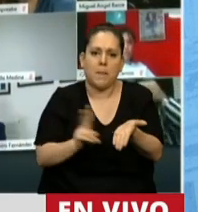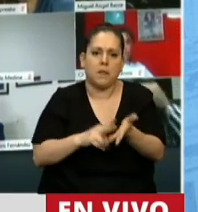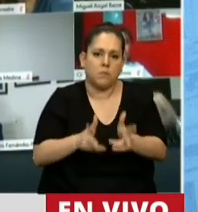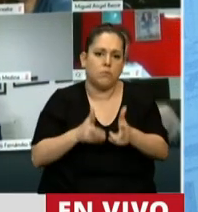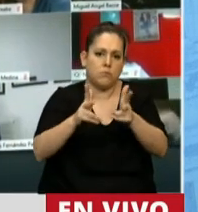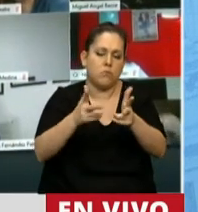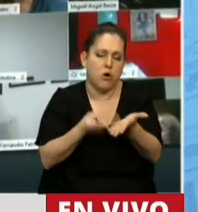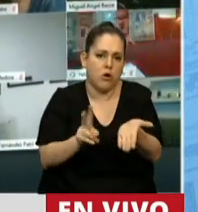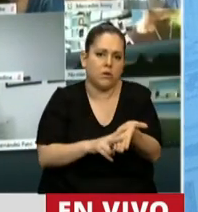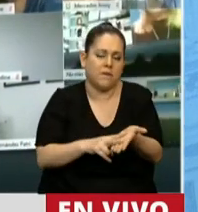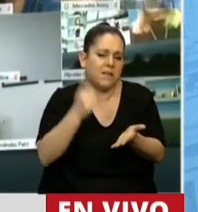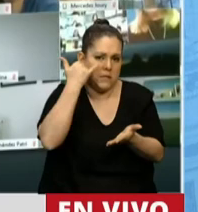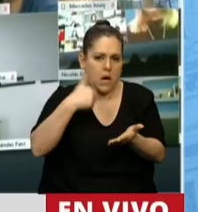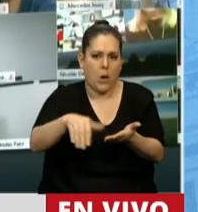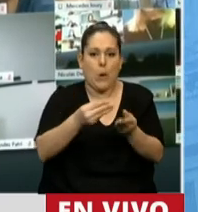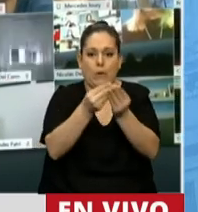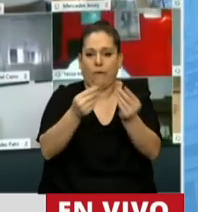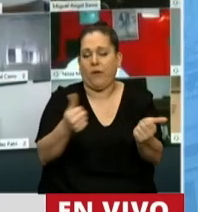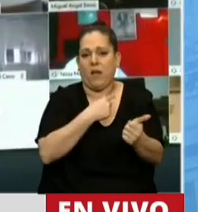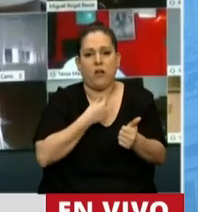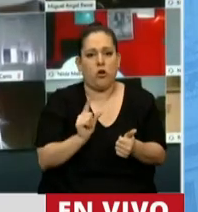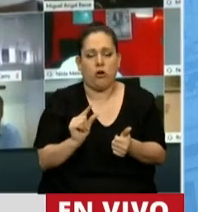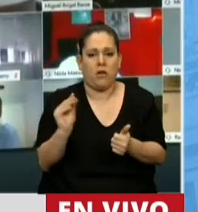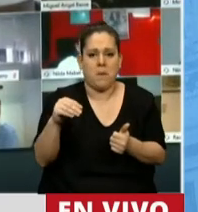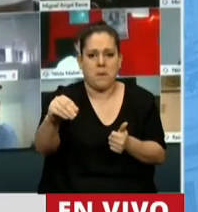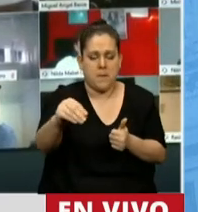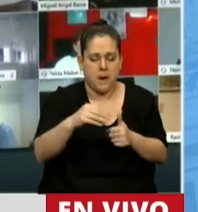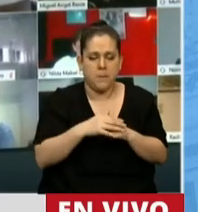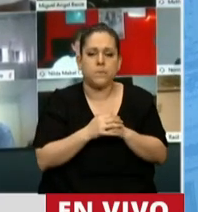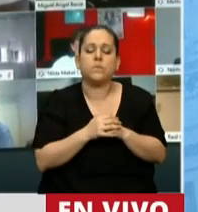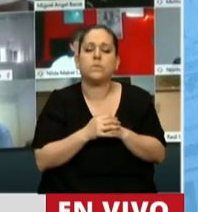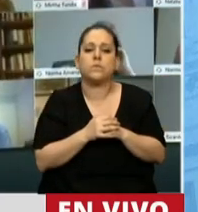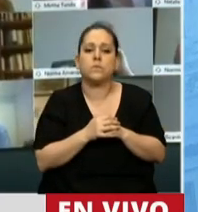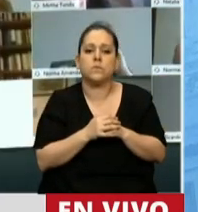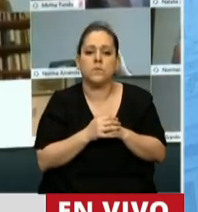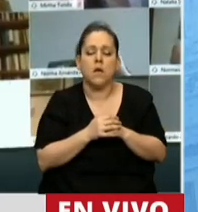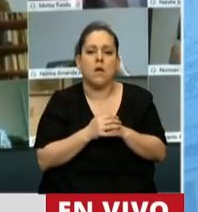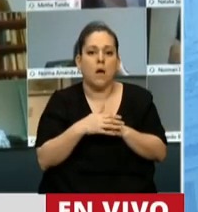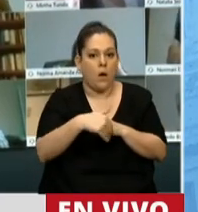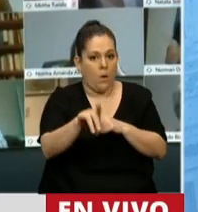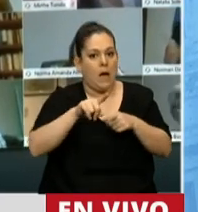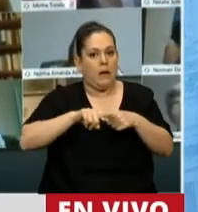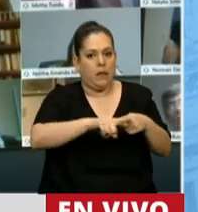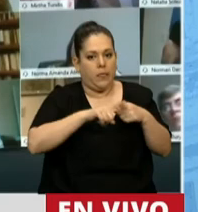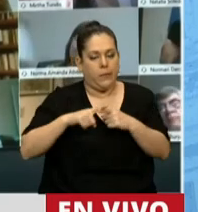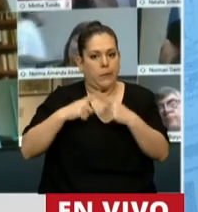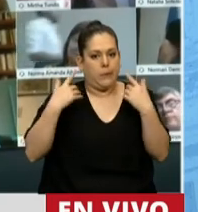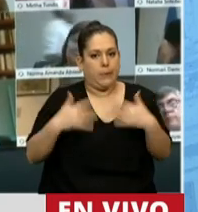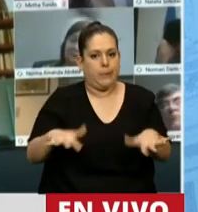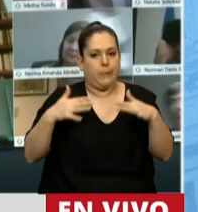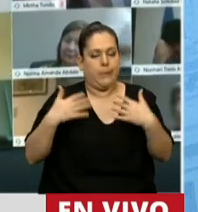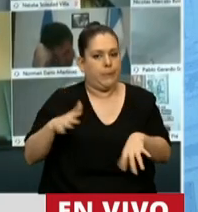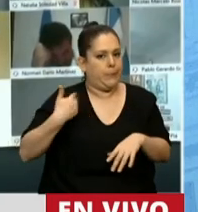ya yendo hacia el cierre, porque no me quiero extender del tiempo. Viene una discusión muy profunda en la Argentina